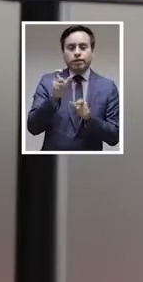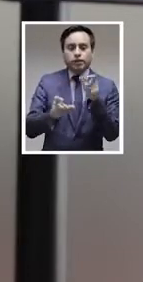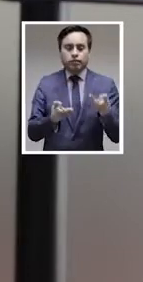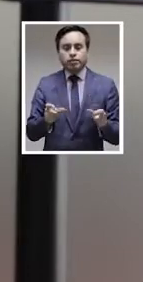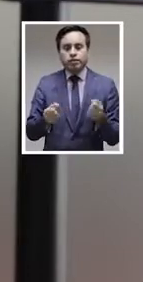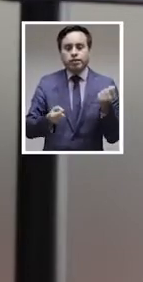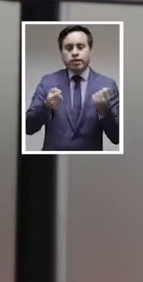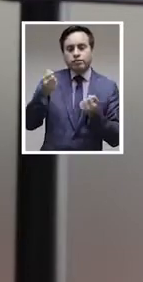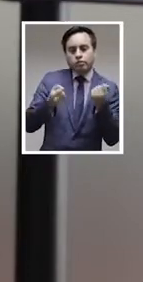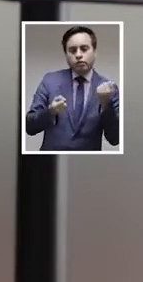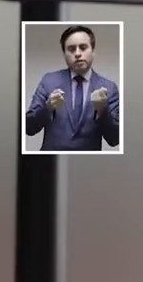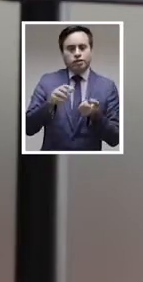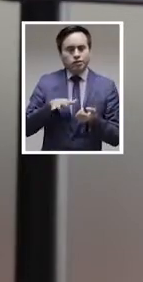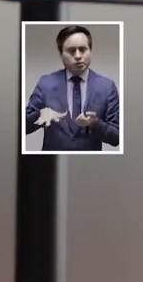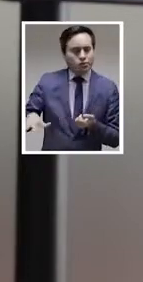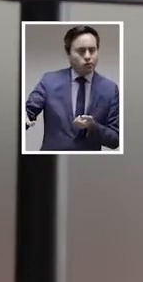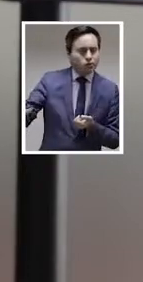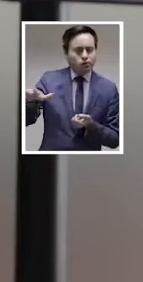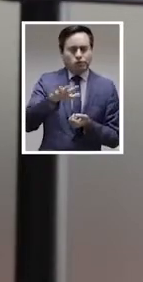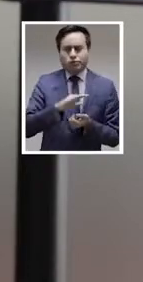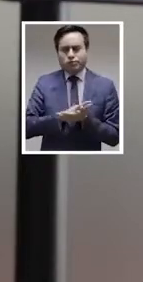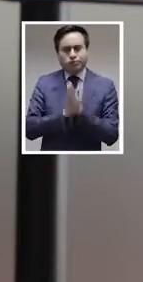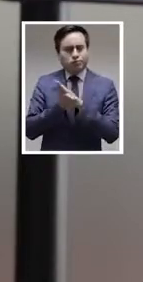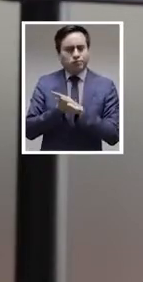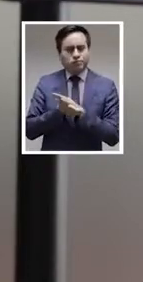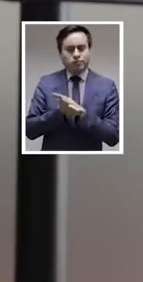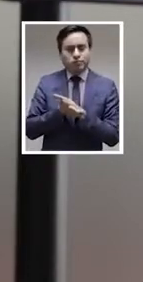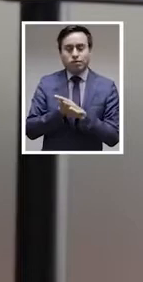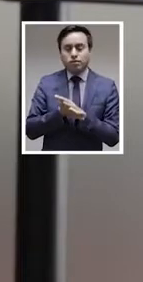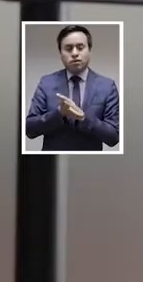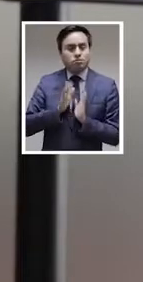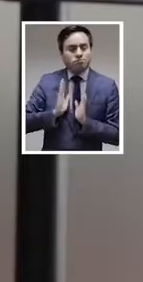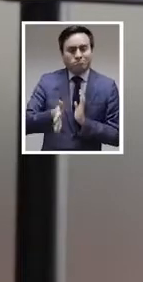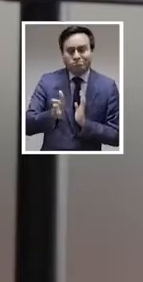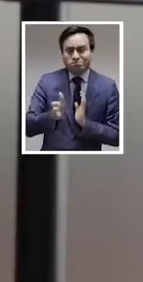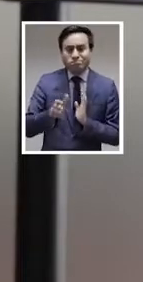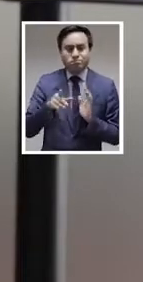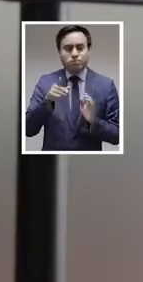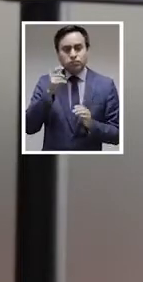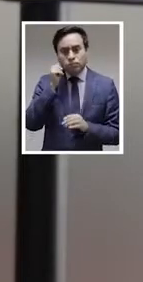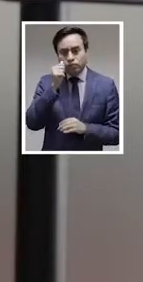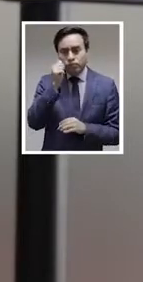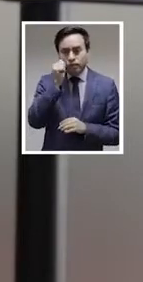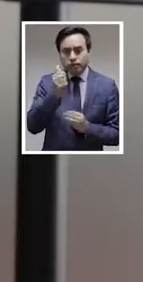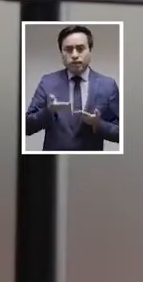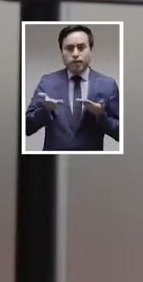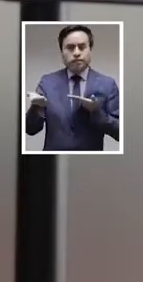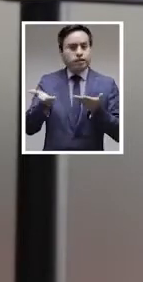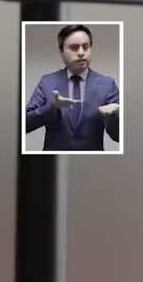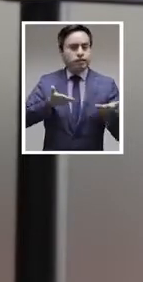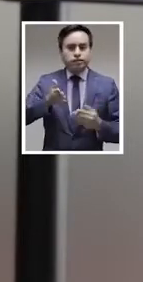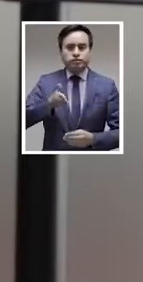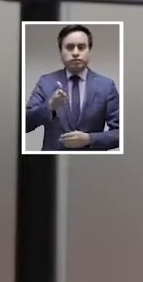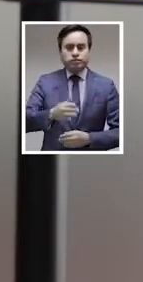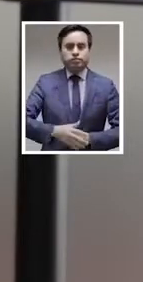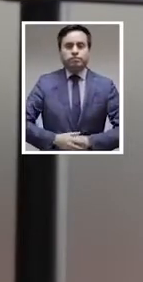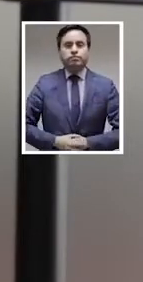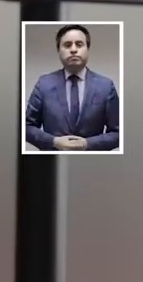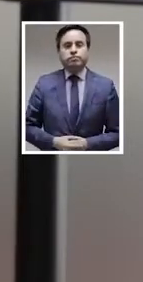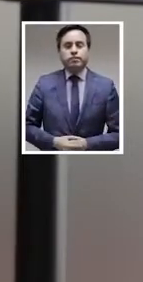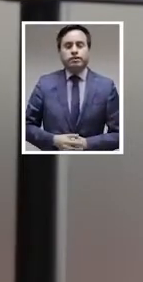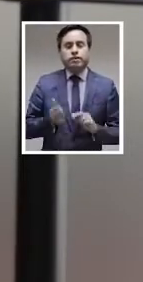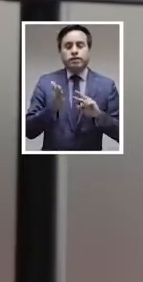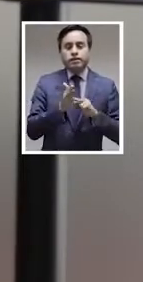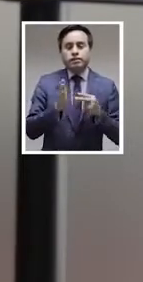trabajadores del transporte, a todos aquellos que no han parado ni un solo día de dar su servicio. Desde